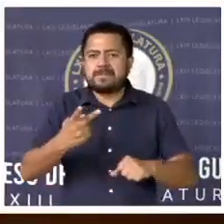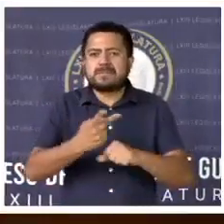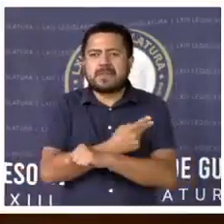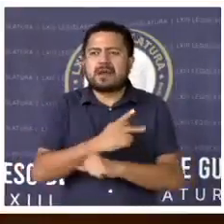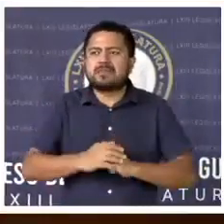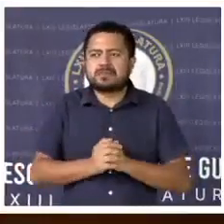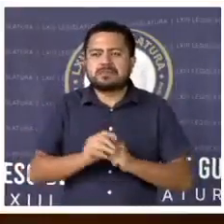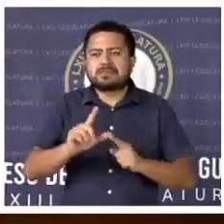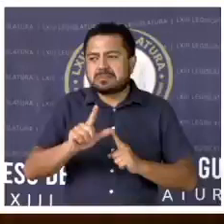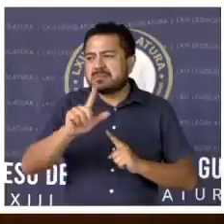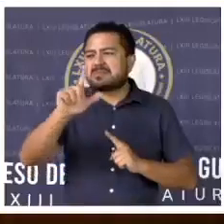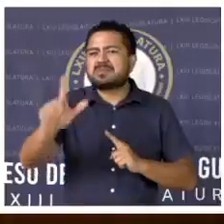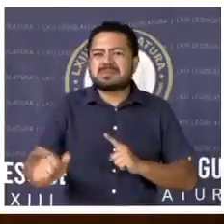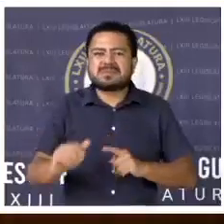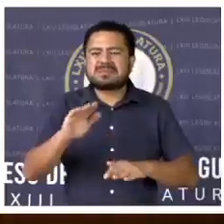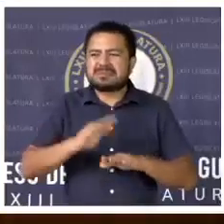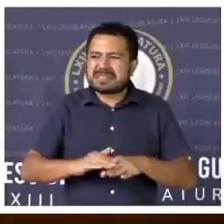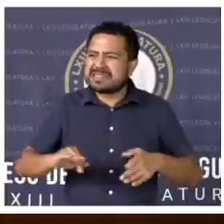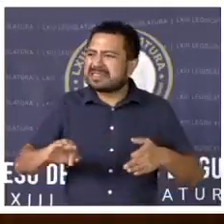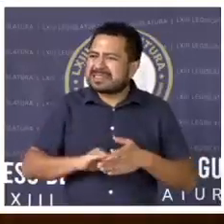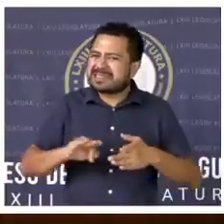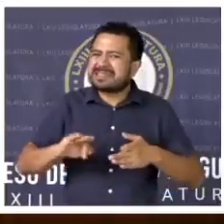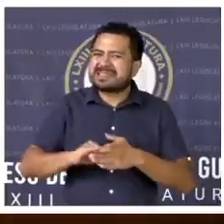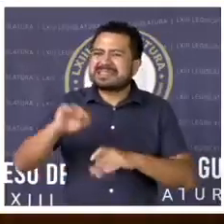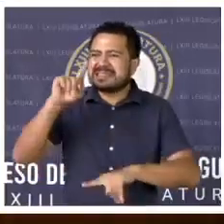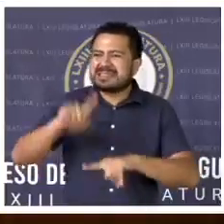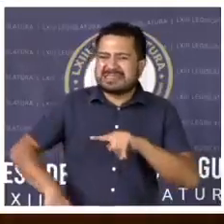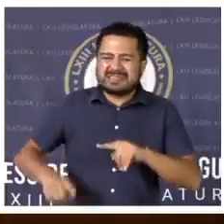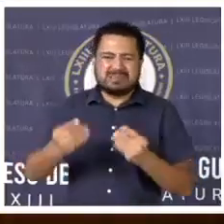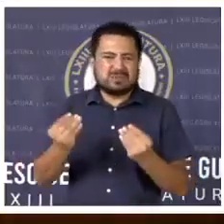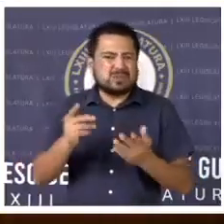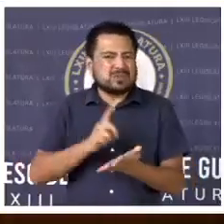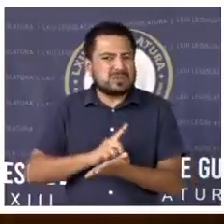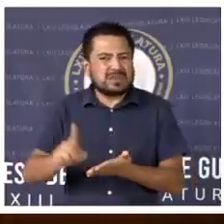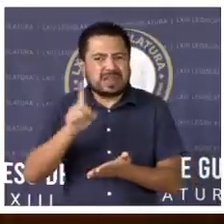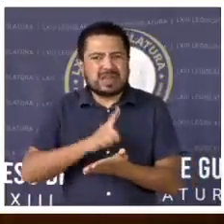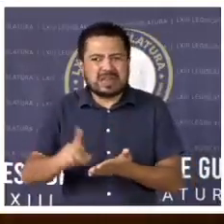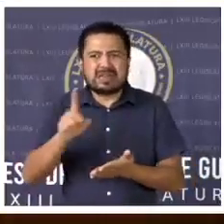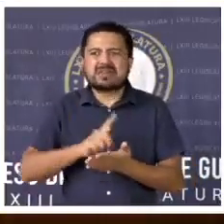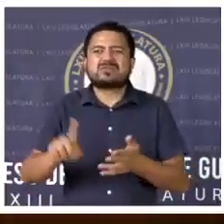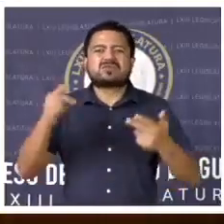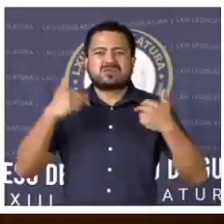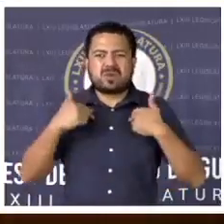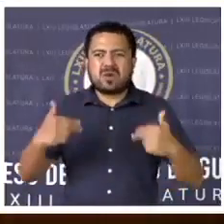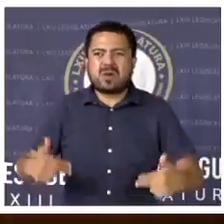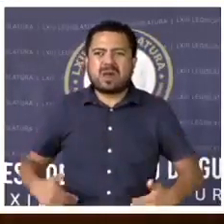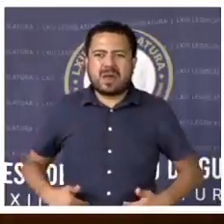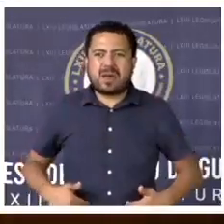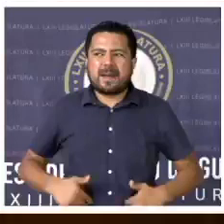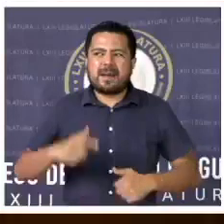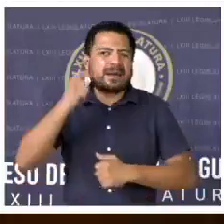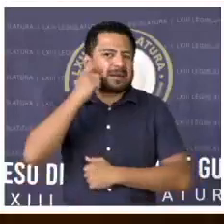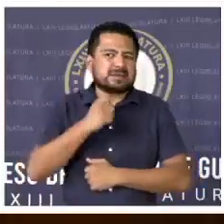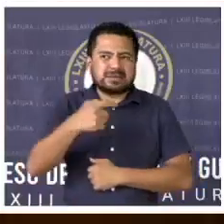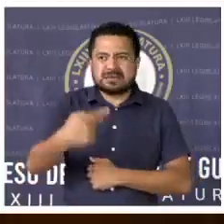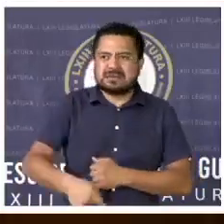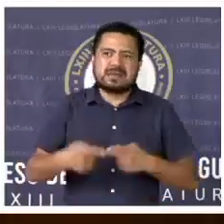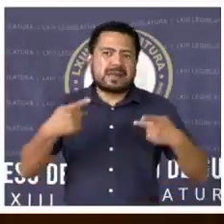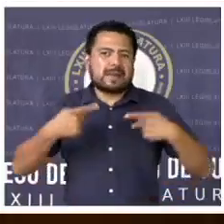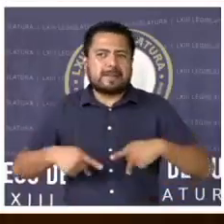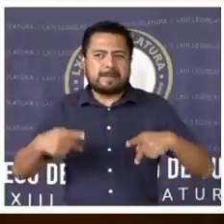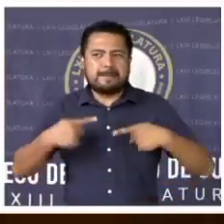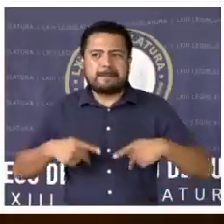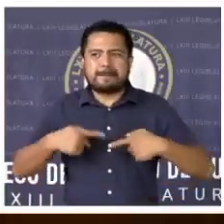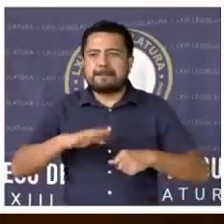no obstante la recurrencia de la violación múltiple de Derechos Humanos de las y los guerrerenses